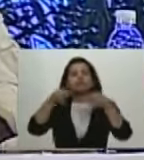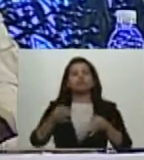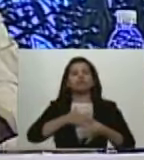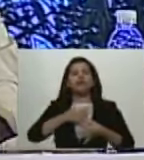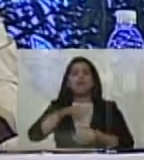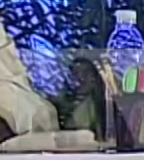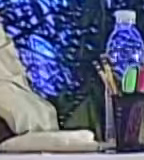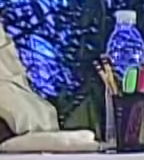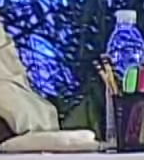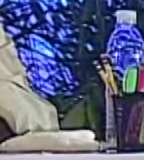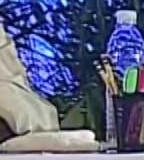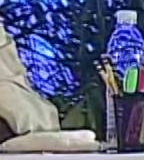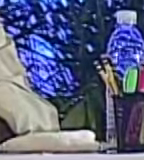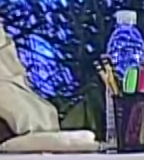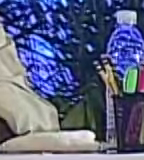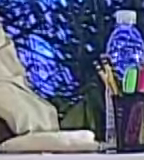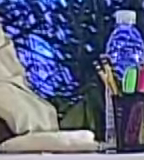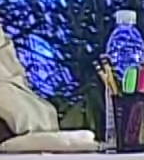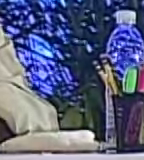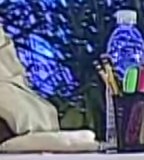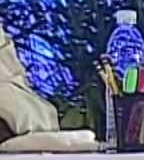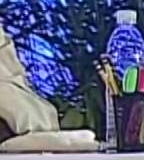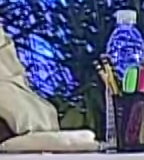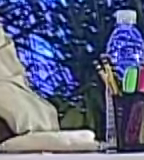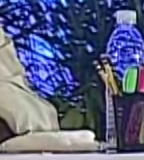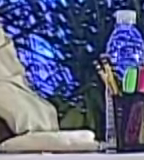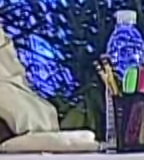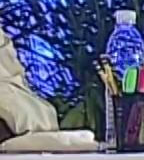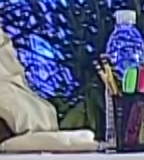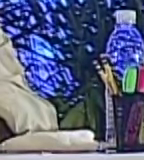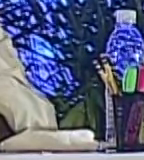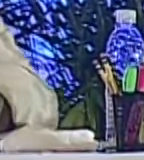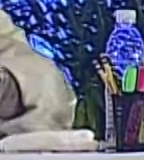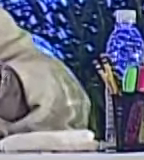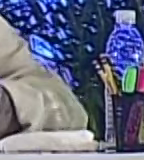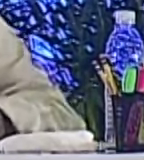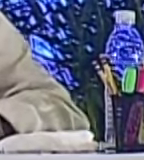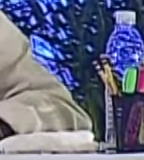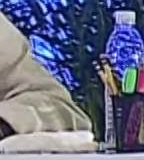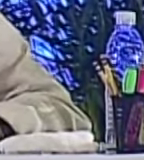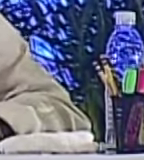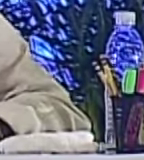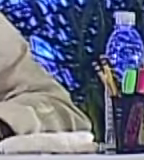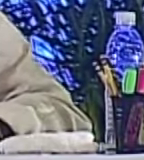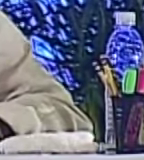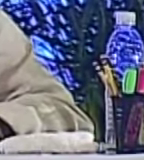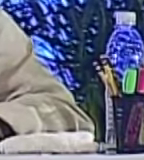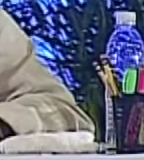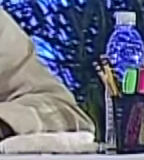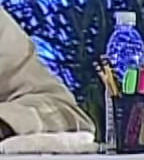pies propios y tiene una voz para expresar la verdad profunda de América.